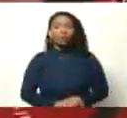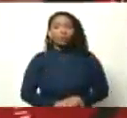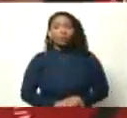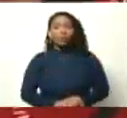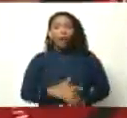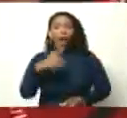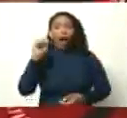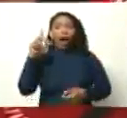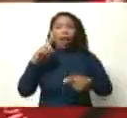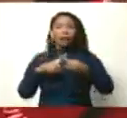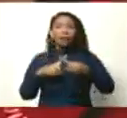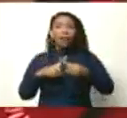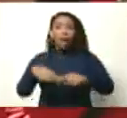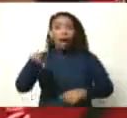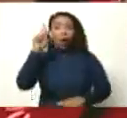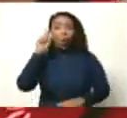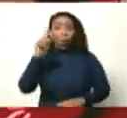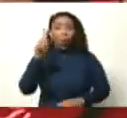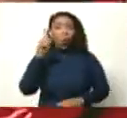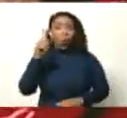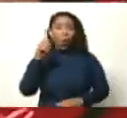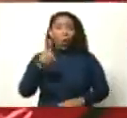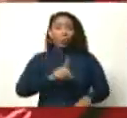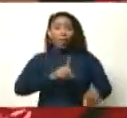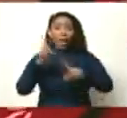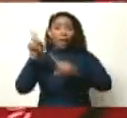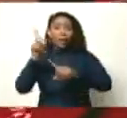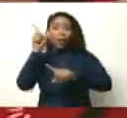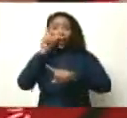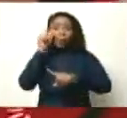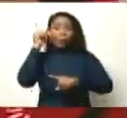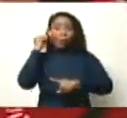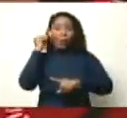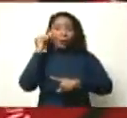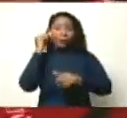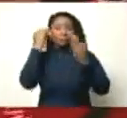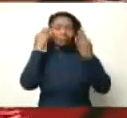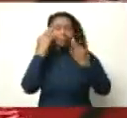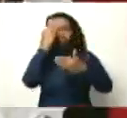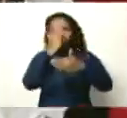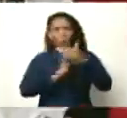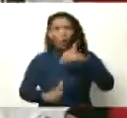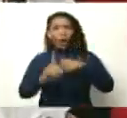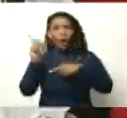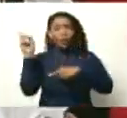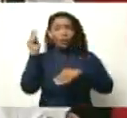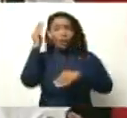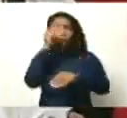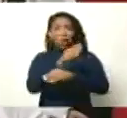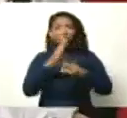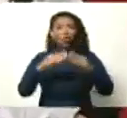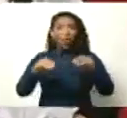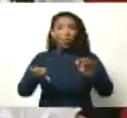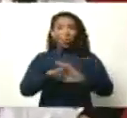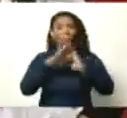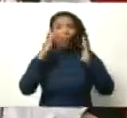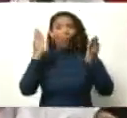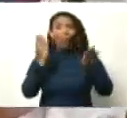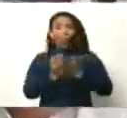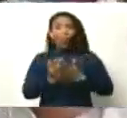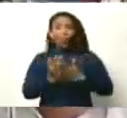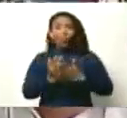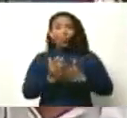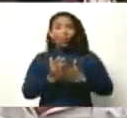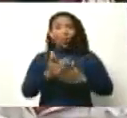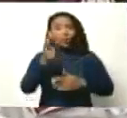Saab era uno de esos hombres y mujeres dignos que fueron por todo el planeta arriesgando su